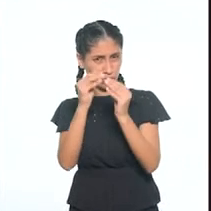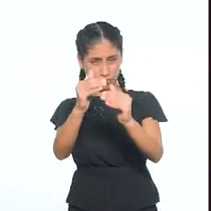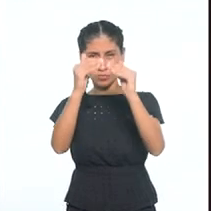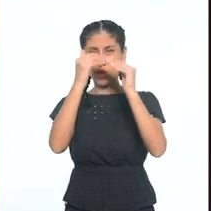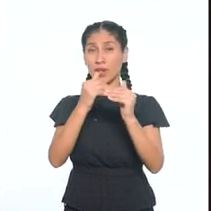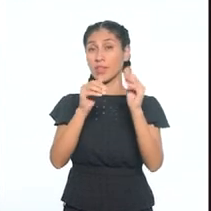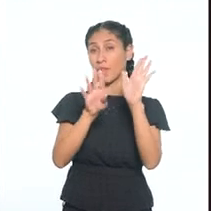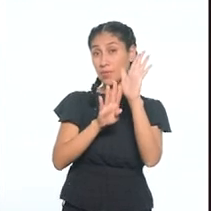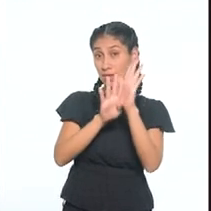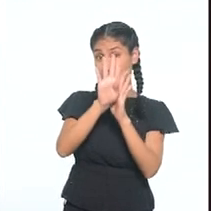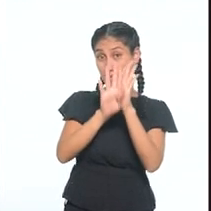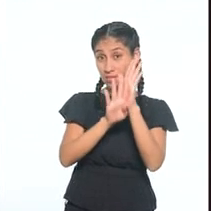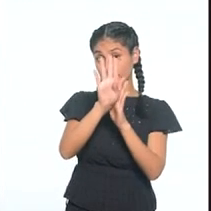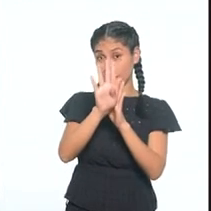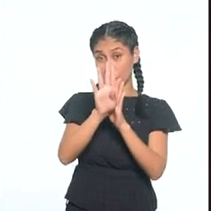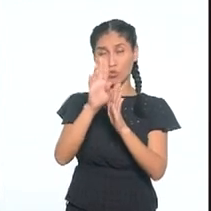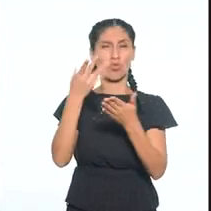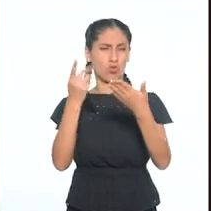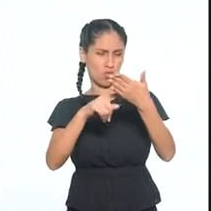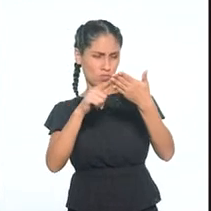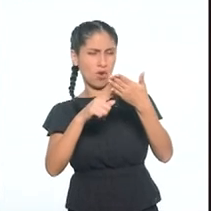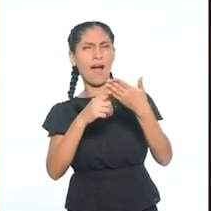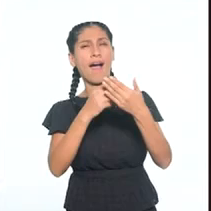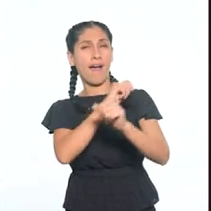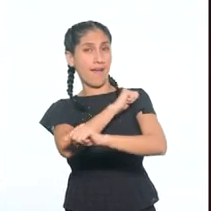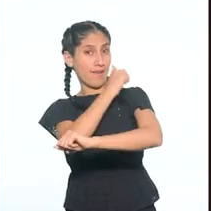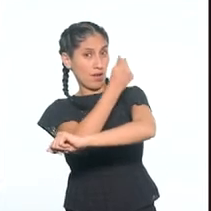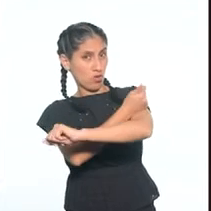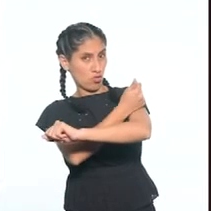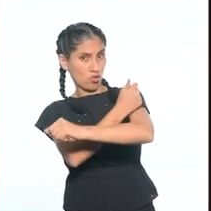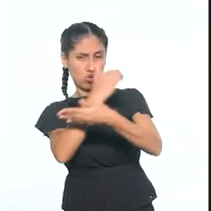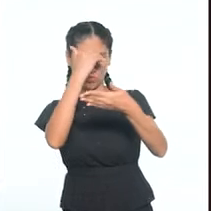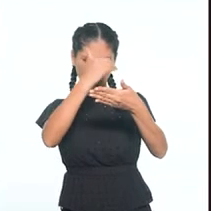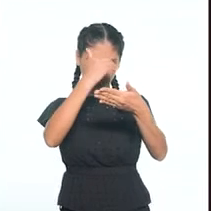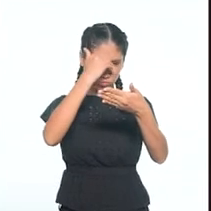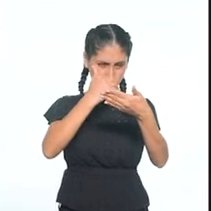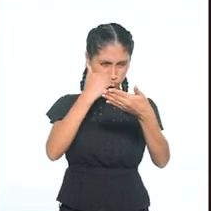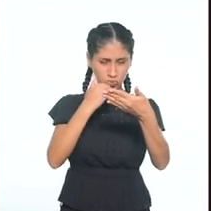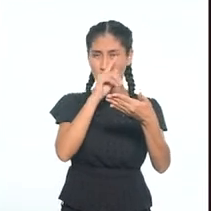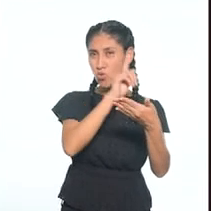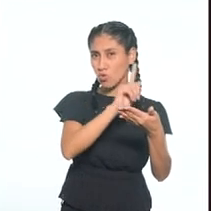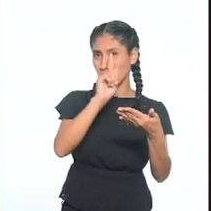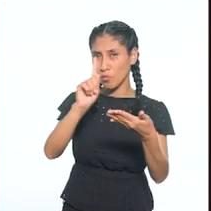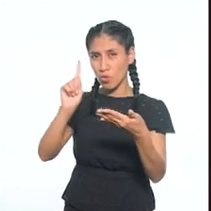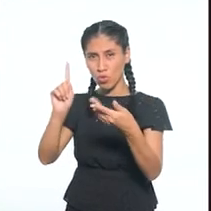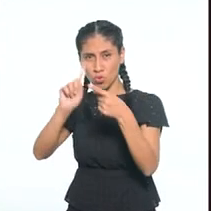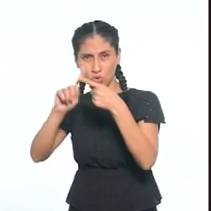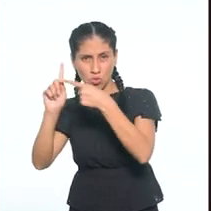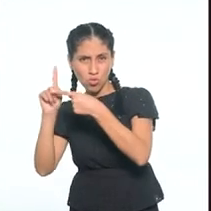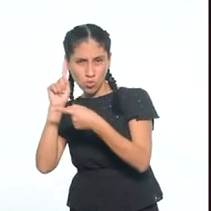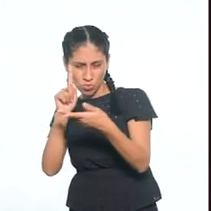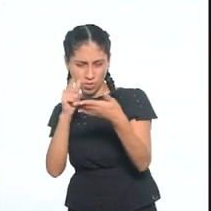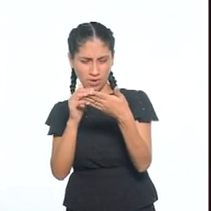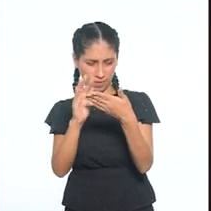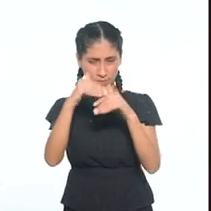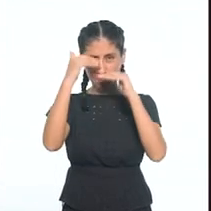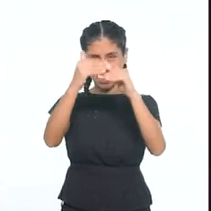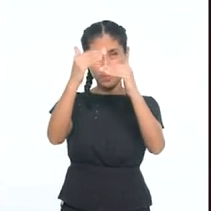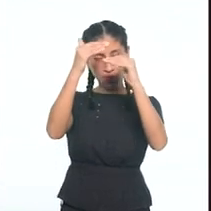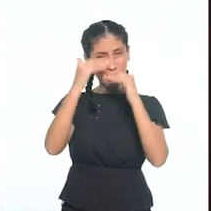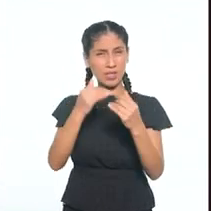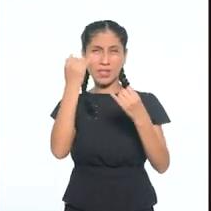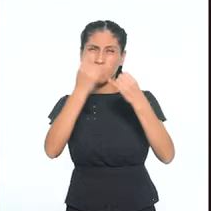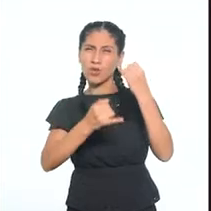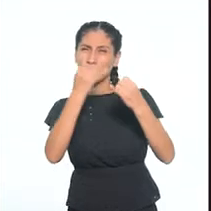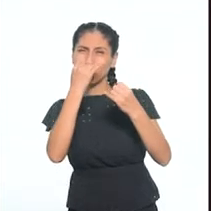párrafos de desarrollo son aquellos en los que el autor desarrolla una por una todas las ideas principales de ese escrito y en los